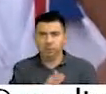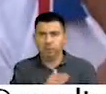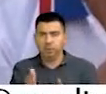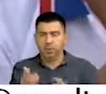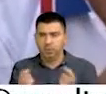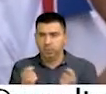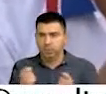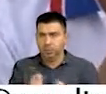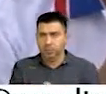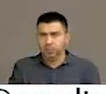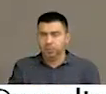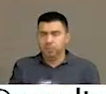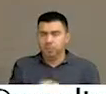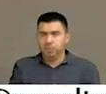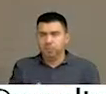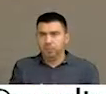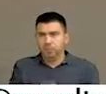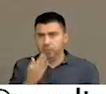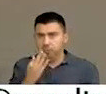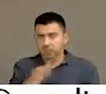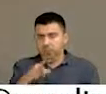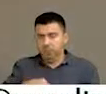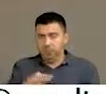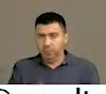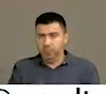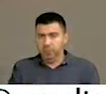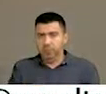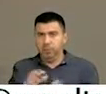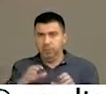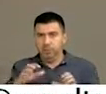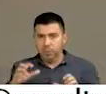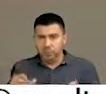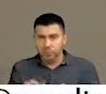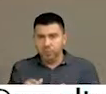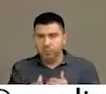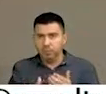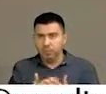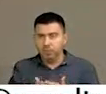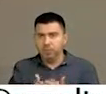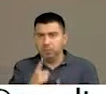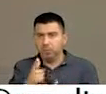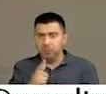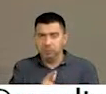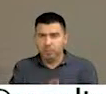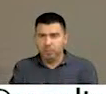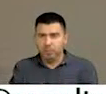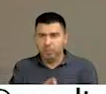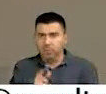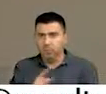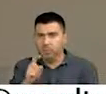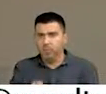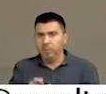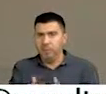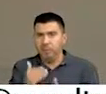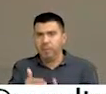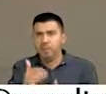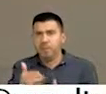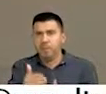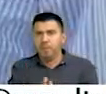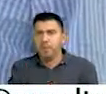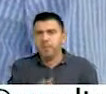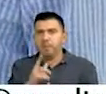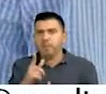trimestres se han venido ejecutando con la limitación en el tiempo y en la tramitología del debido proceso pero se están ejecutando